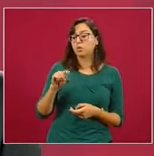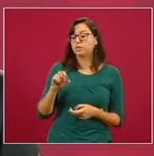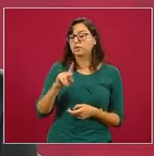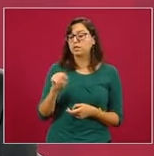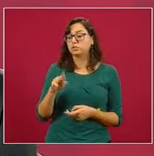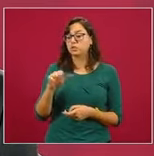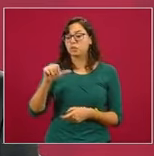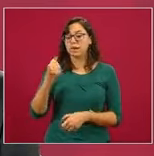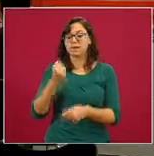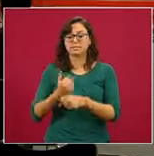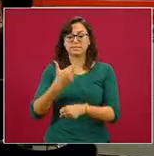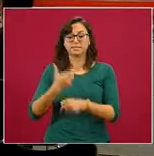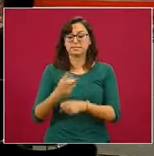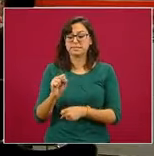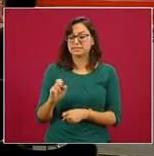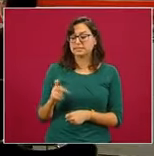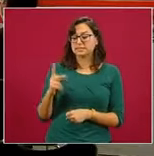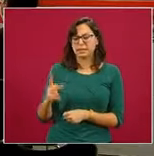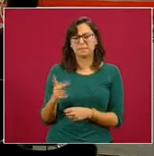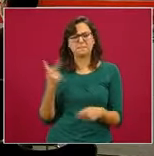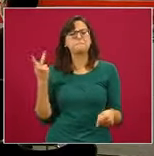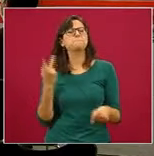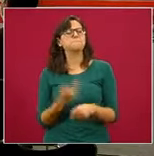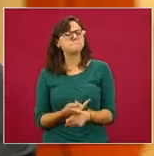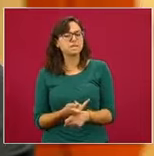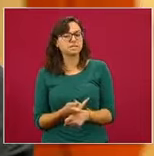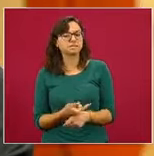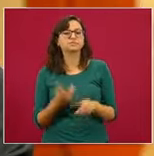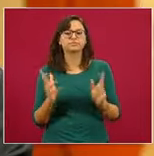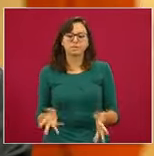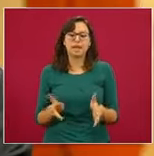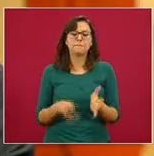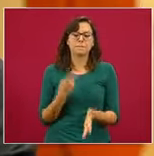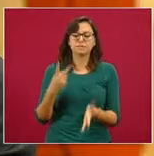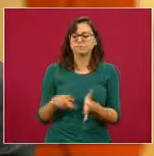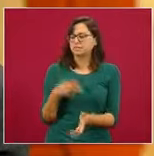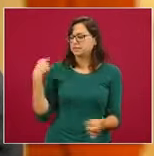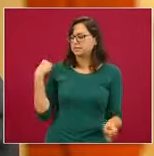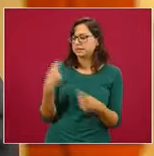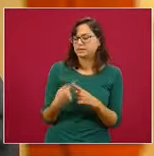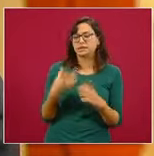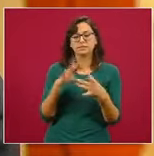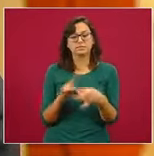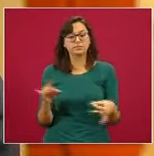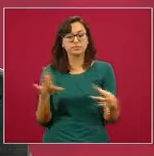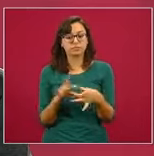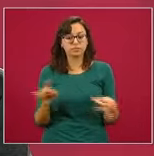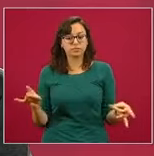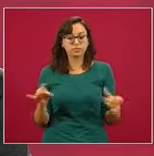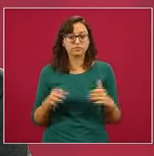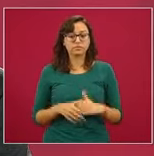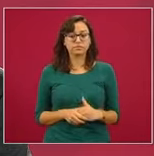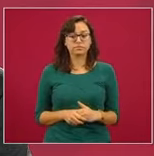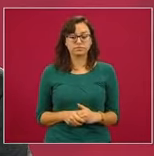Pública, se refiere a lo siguiente que hemos estado mencionando en días recientes. Ningún